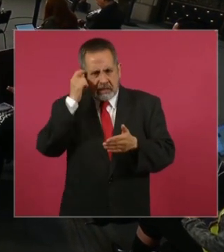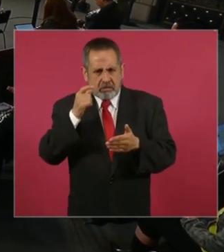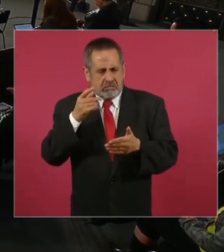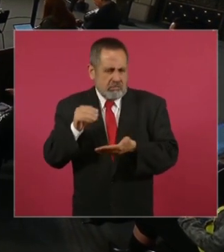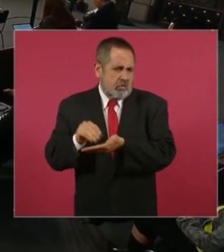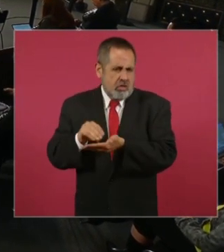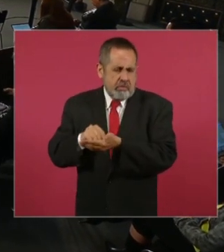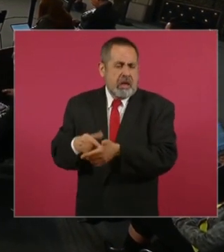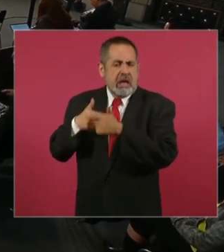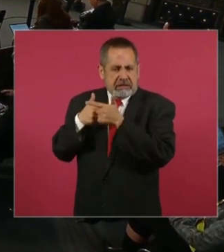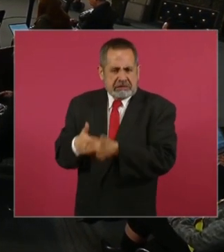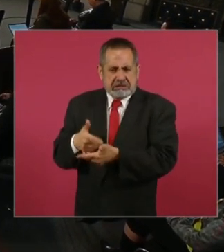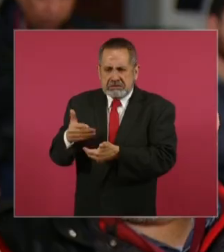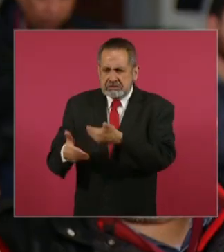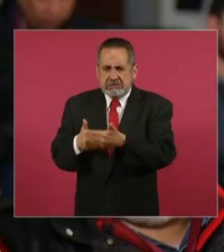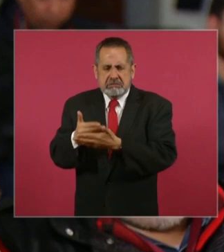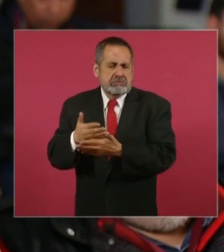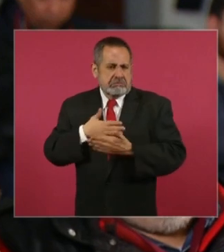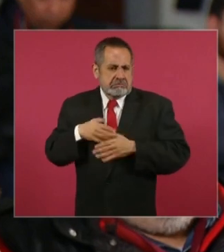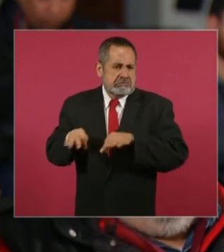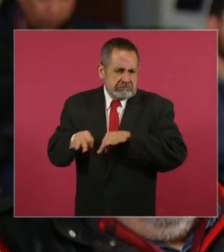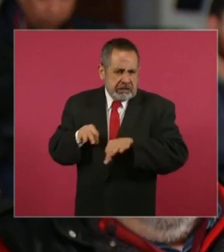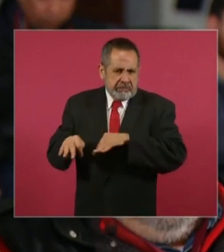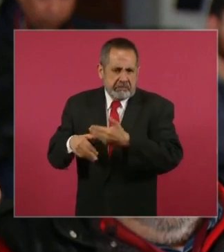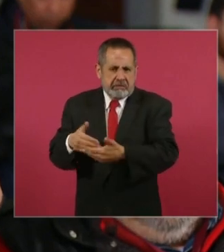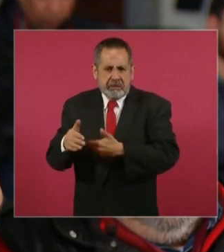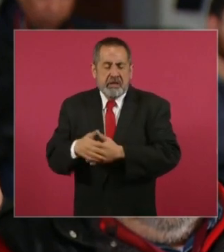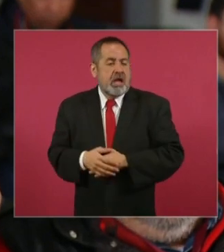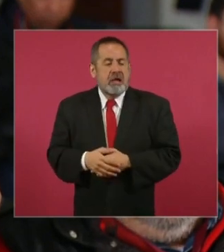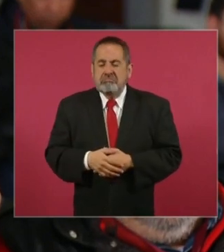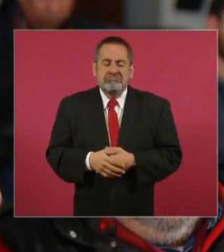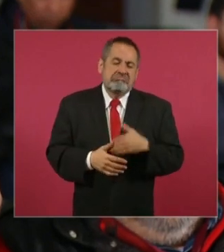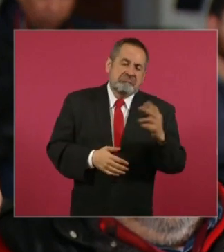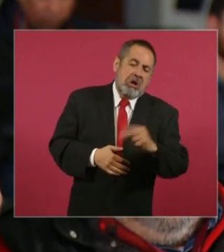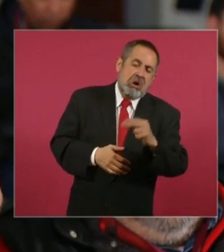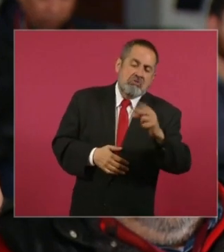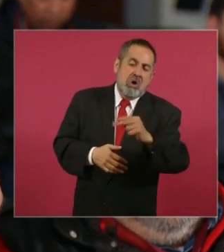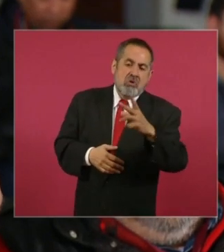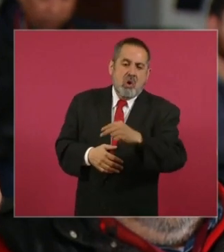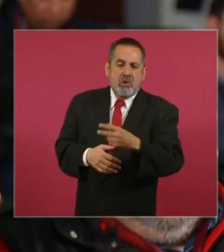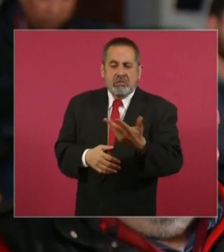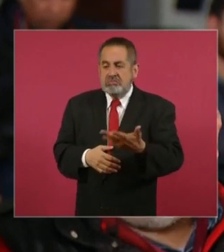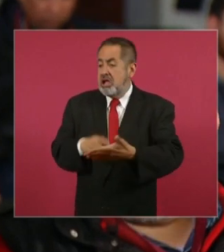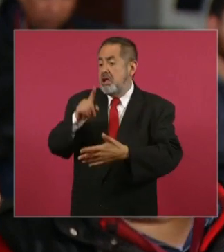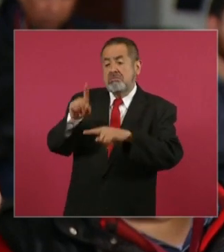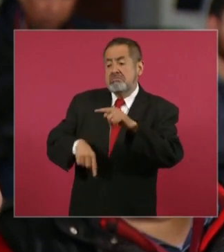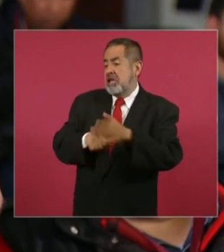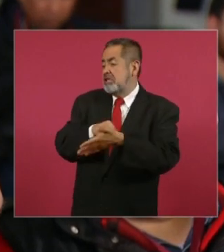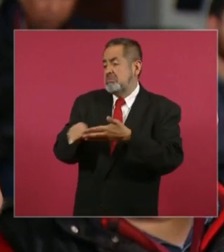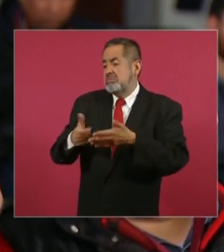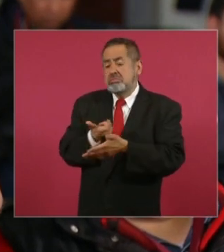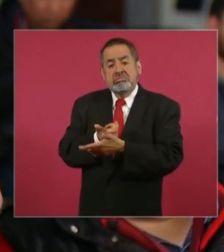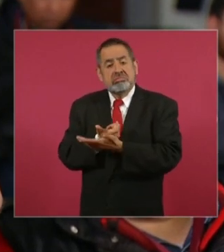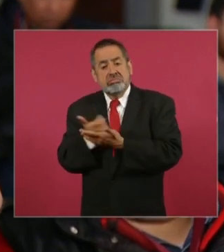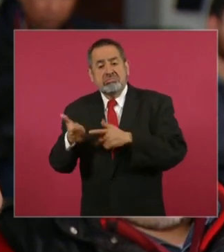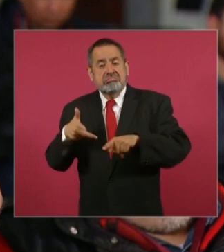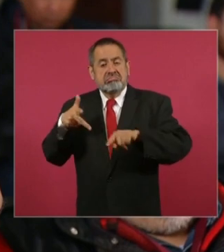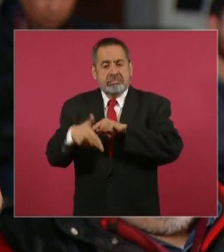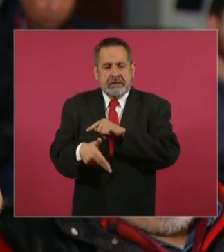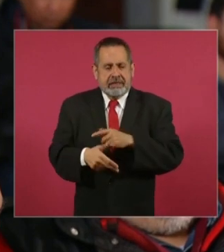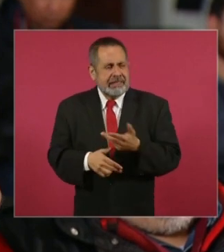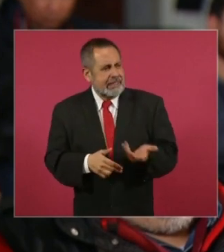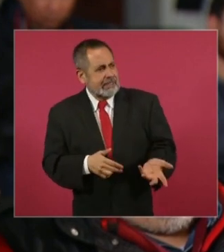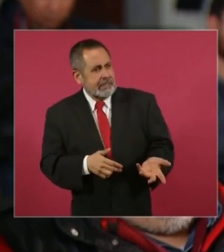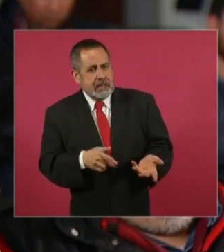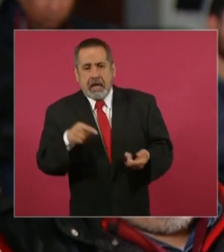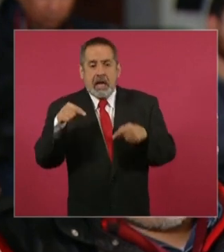poder conservar su empleo, y lo único que han recibido es la suspensión de sus salarios. Es imposible,